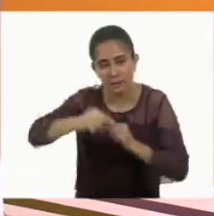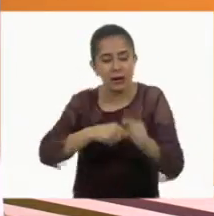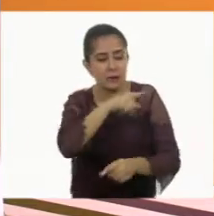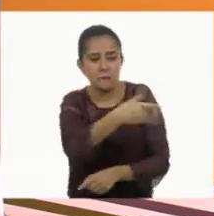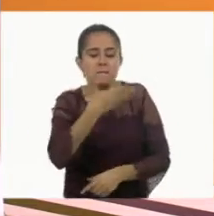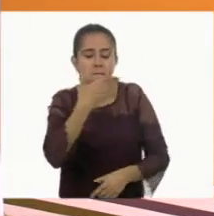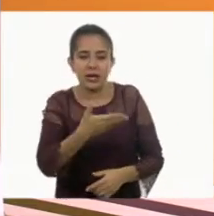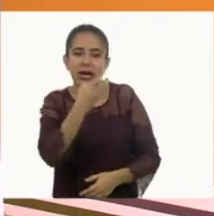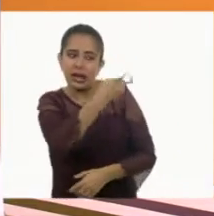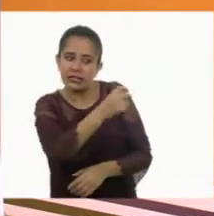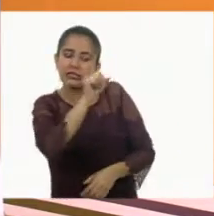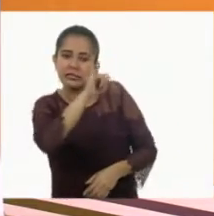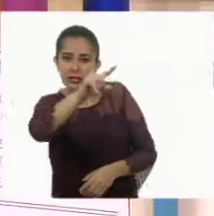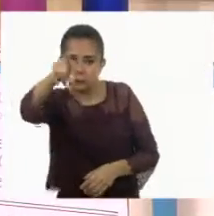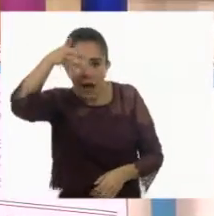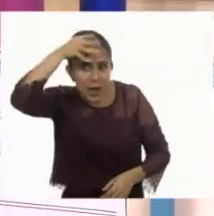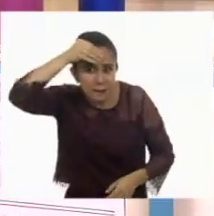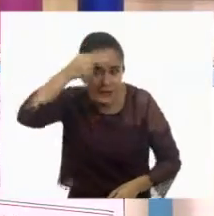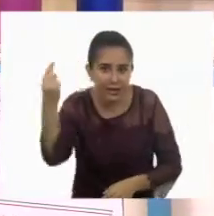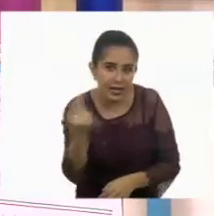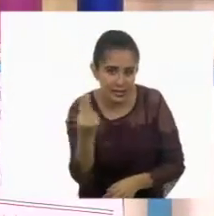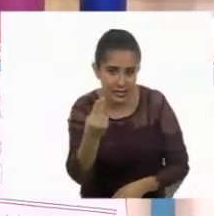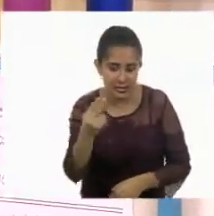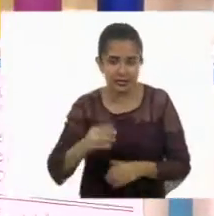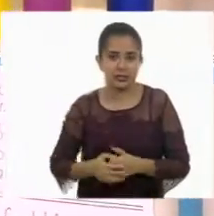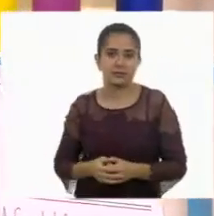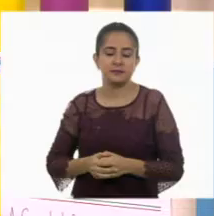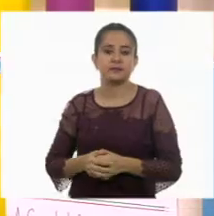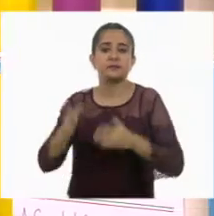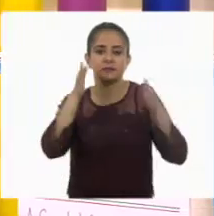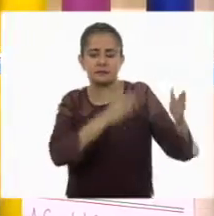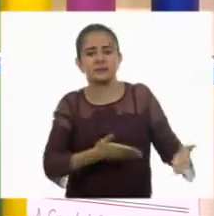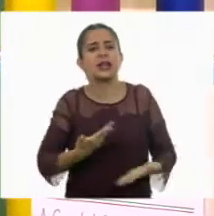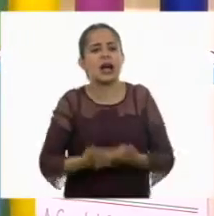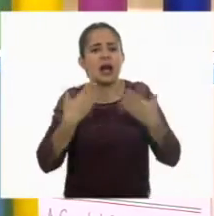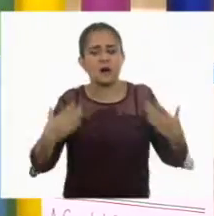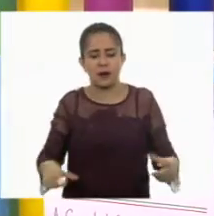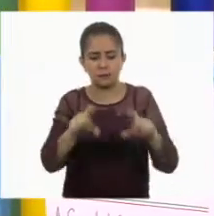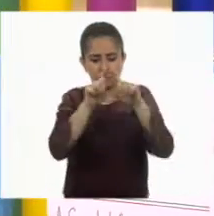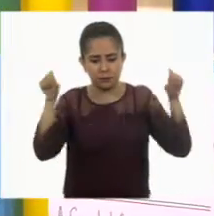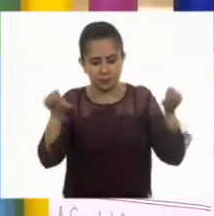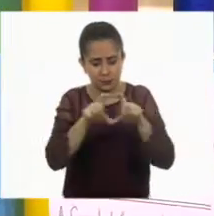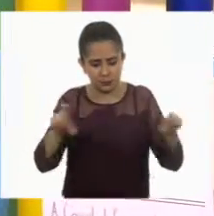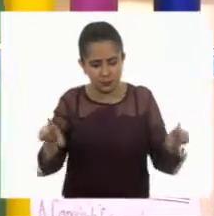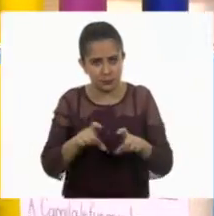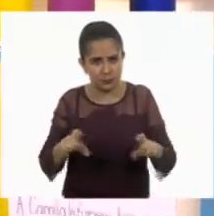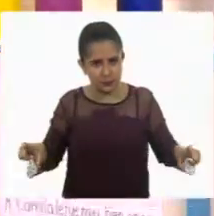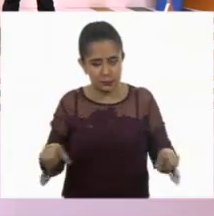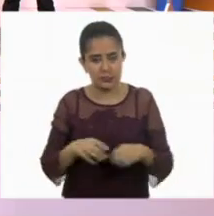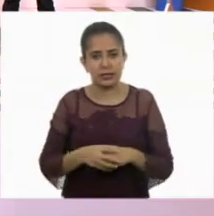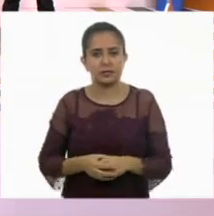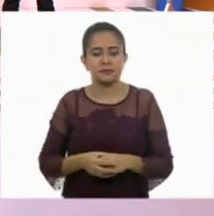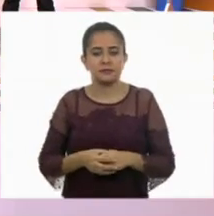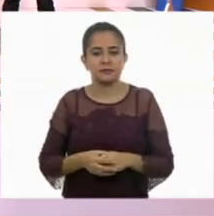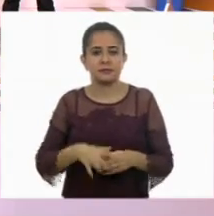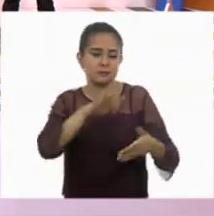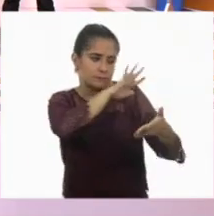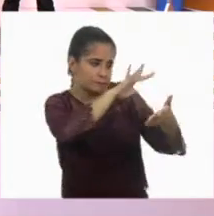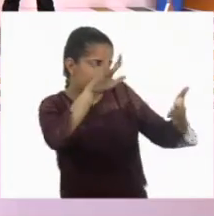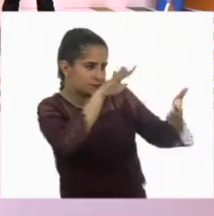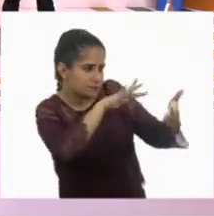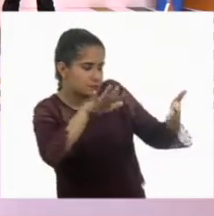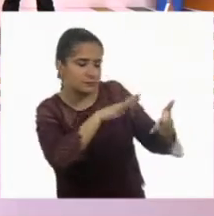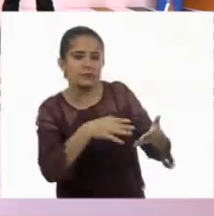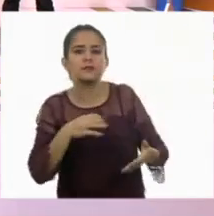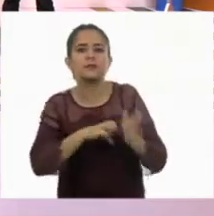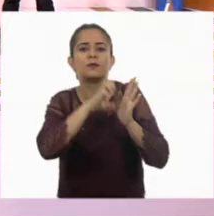por supuesto. Bueno, ahora vamos a utilizarlos en algunos párrafos, ¿no? ¿Qué te parece? O en algunos